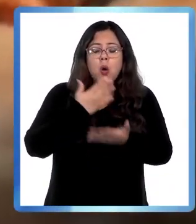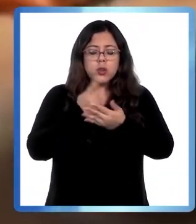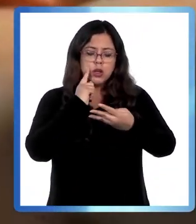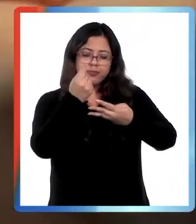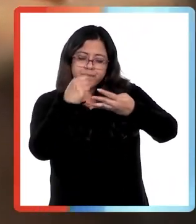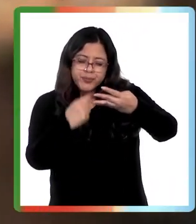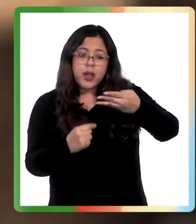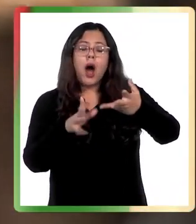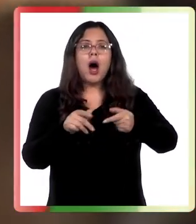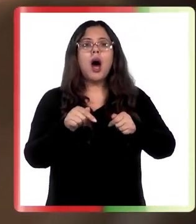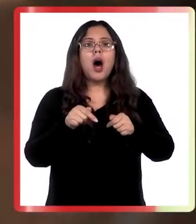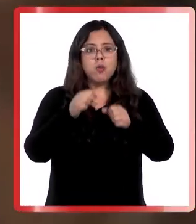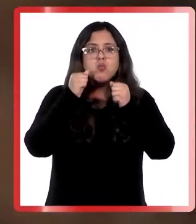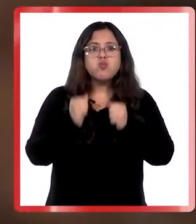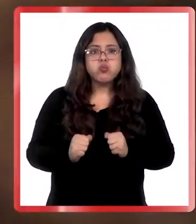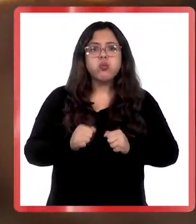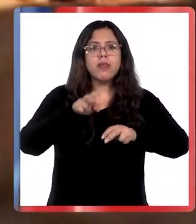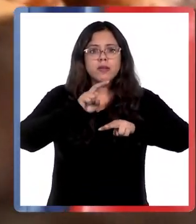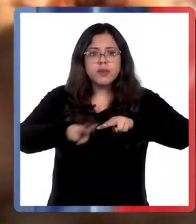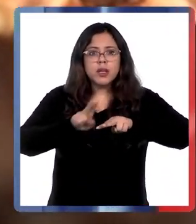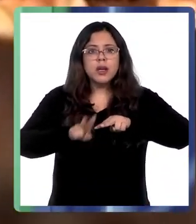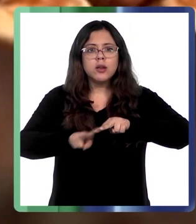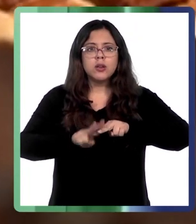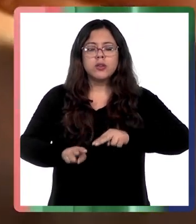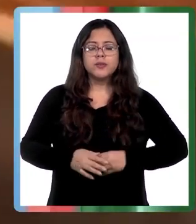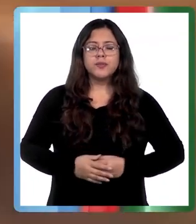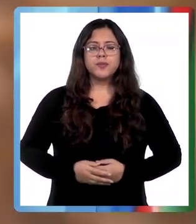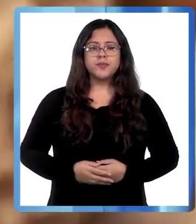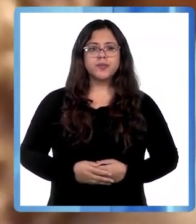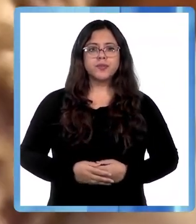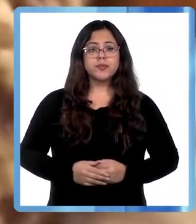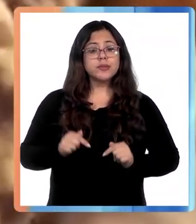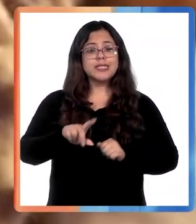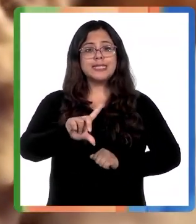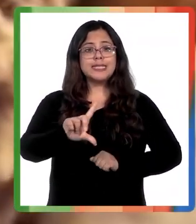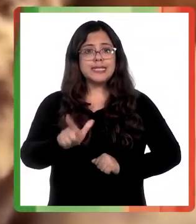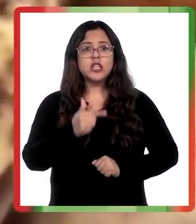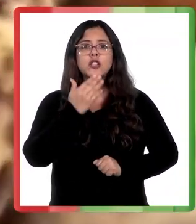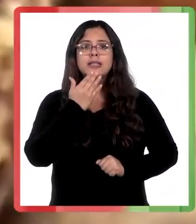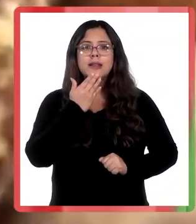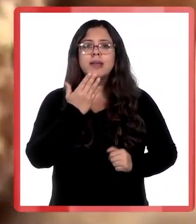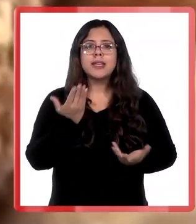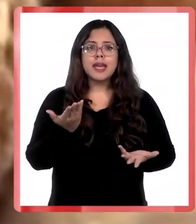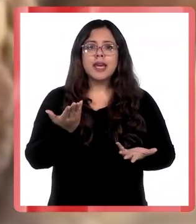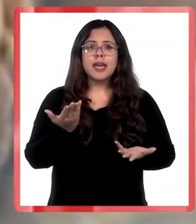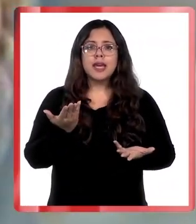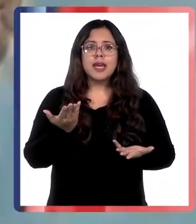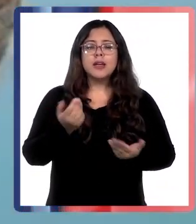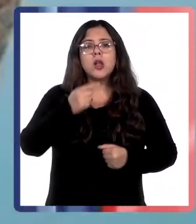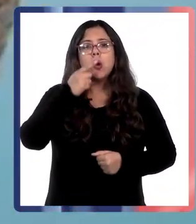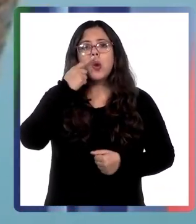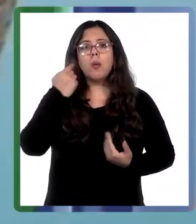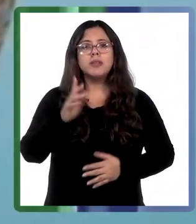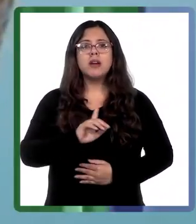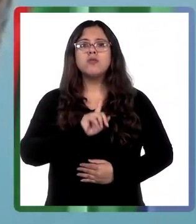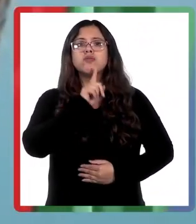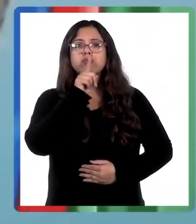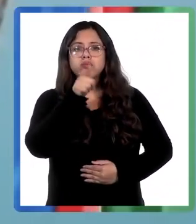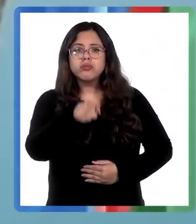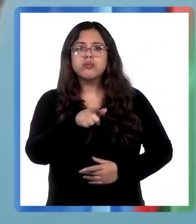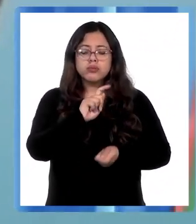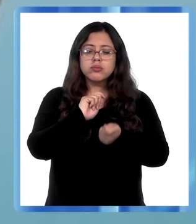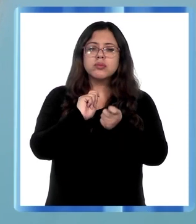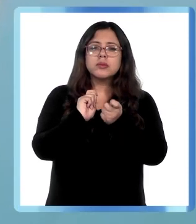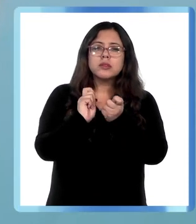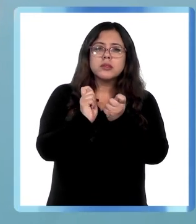diagnóstico, hay tiempo para reaccionar. Pero como es lento, también es asolapado y los hombres nos acostumbramos a